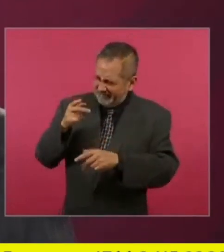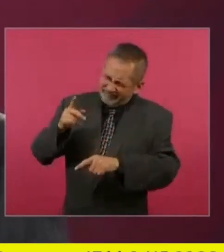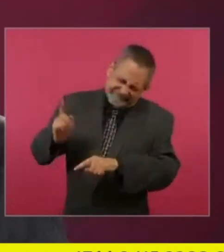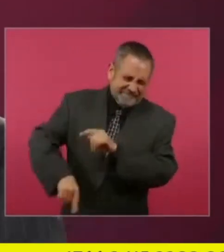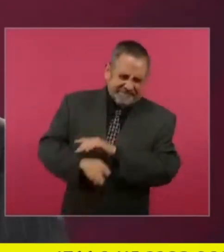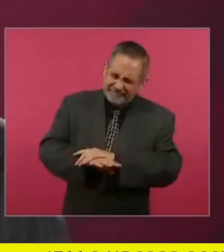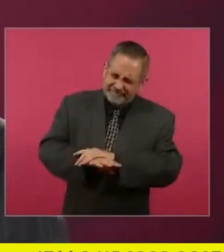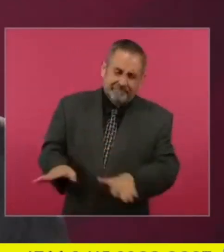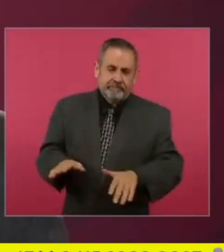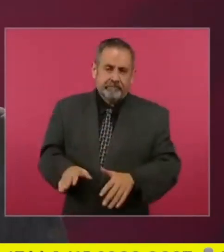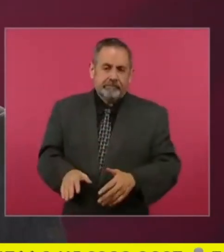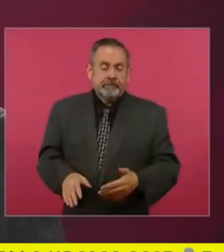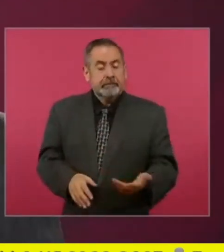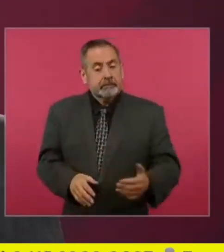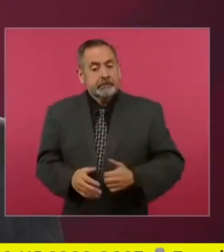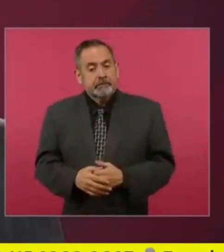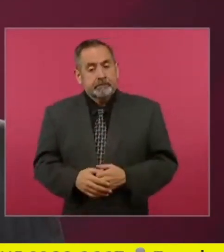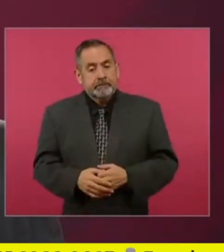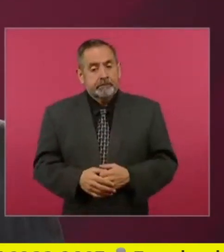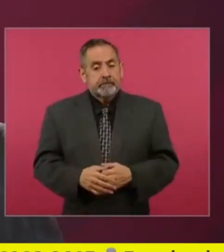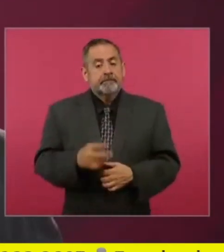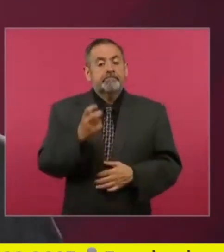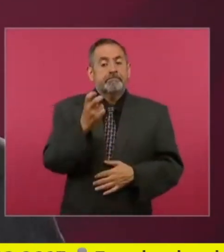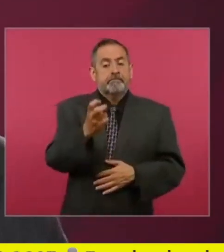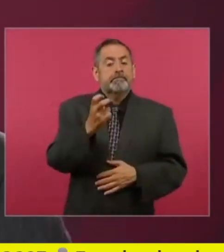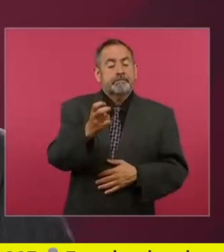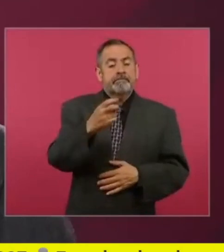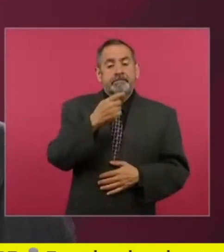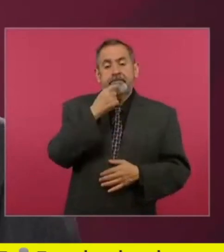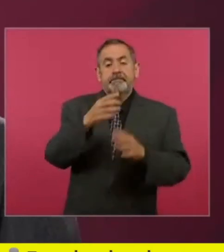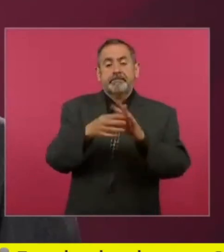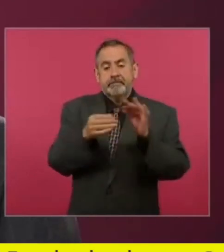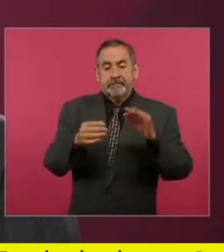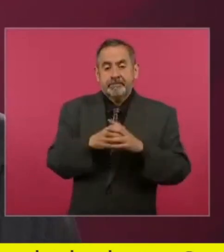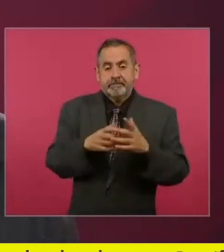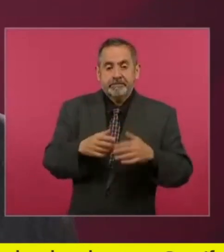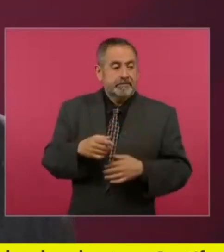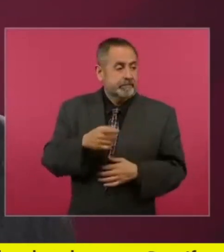por eso El Triunfo de la reacción